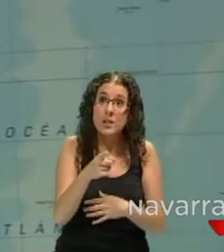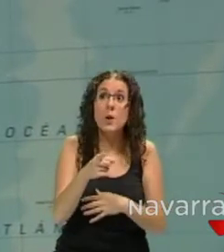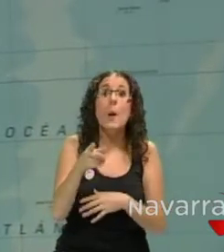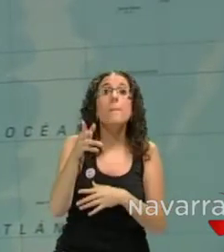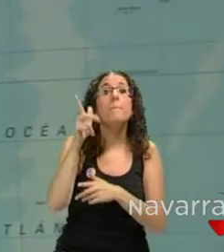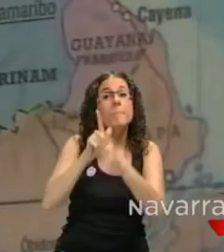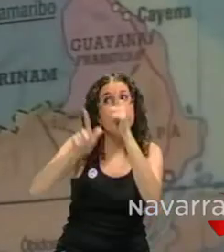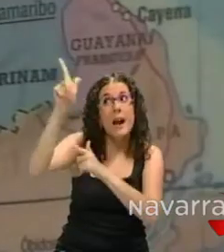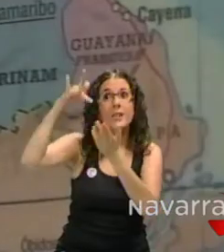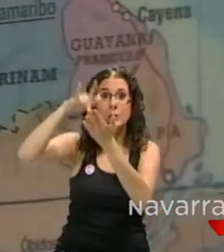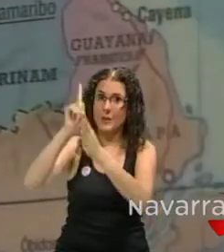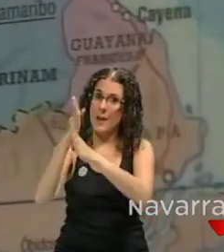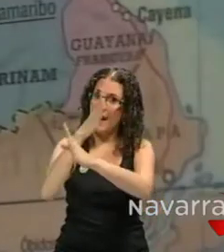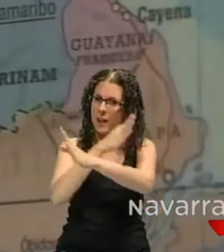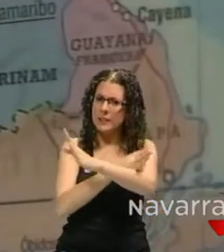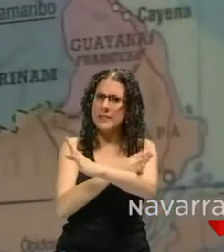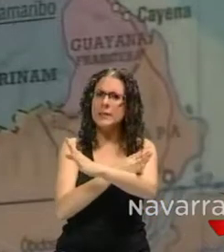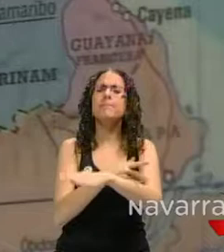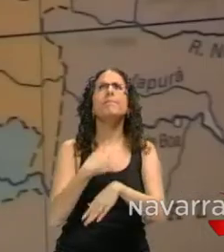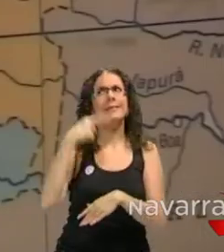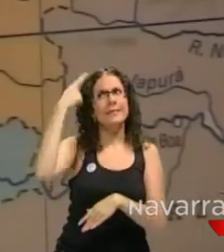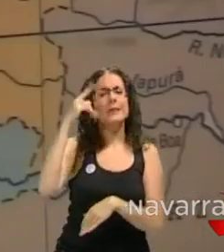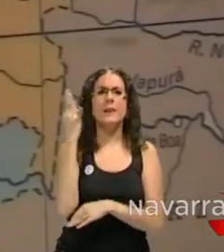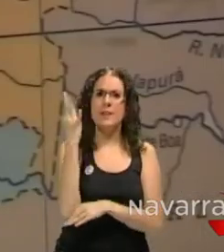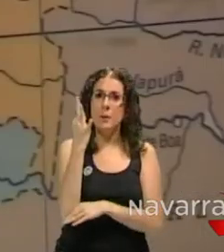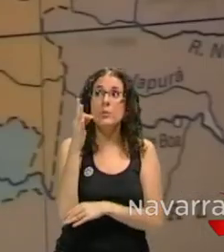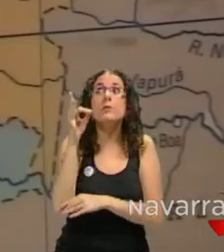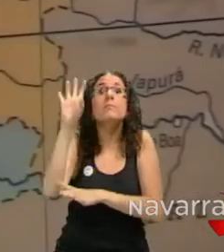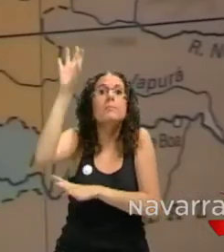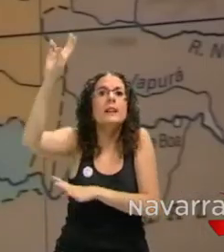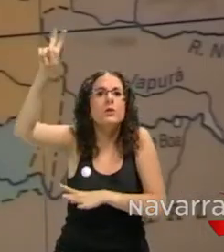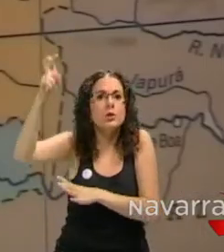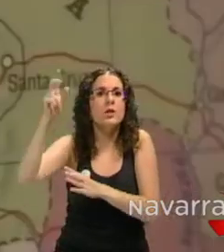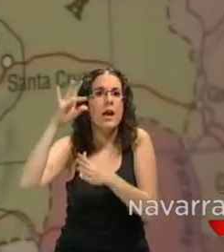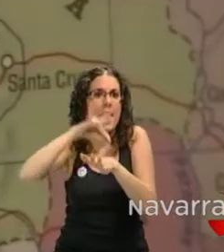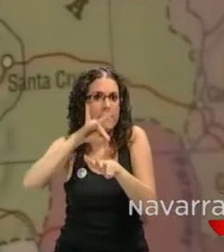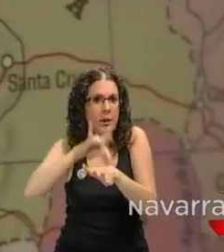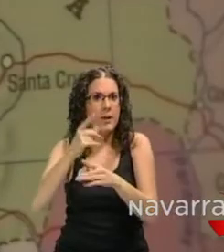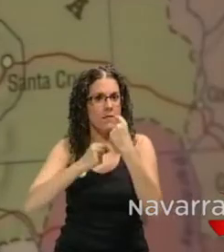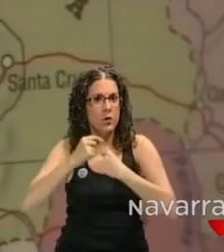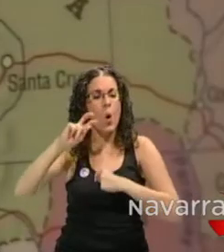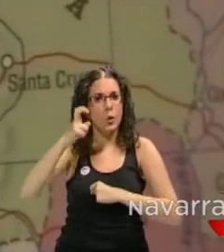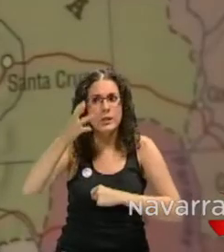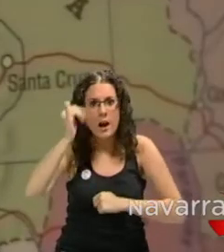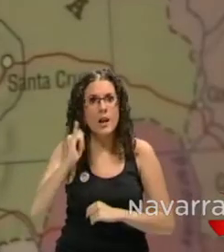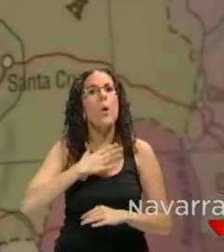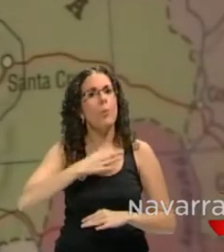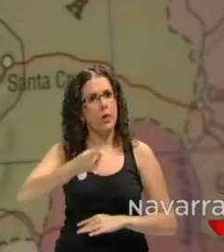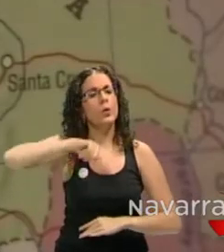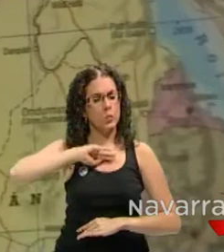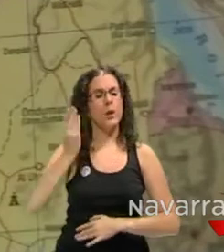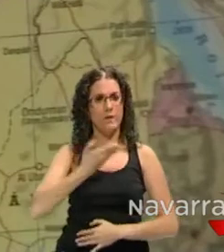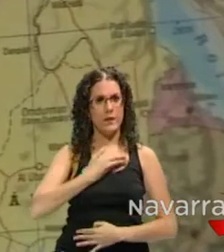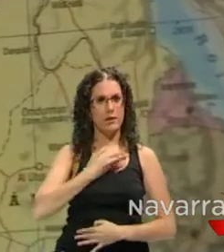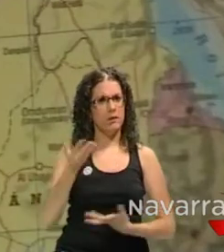o exótico, debemos ser conscientes de que existen determinadas enfermedades infecciosas que pueden suponer un riesgo para la salud. Si